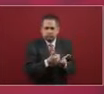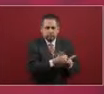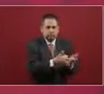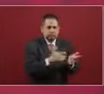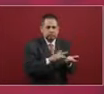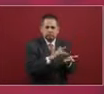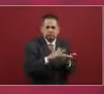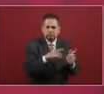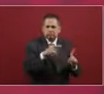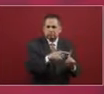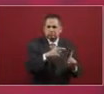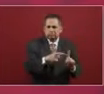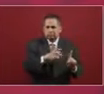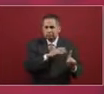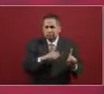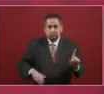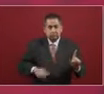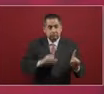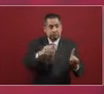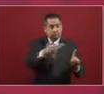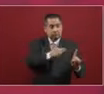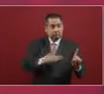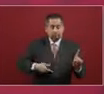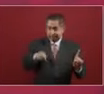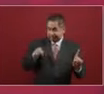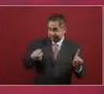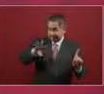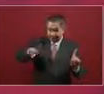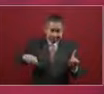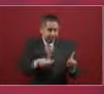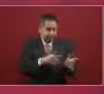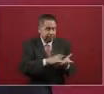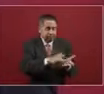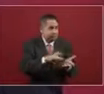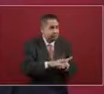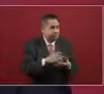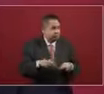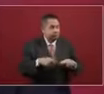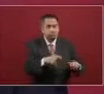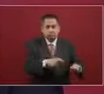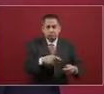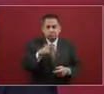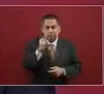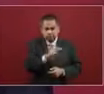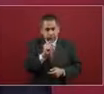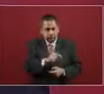un candidato presidencial que recibió apoyo